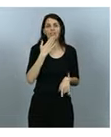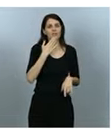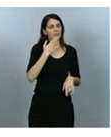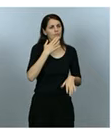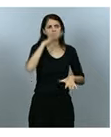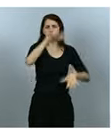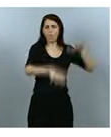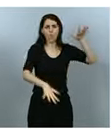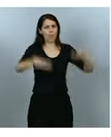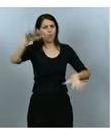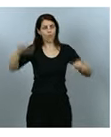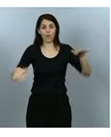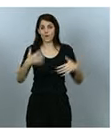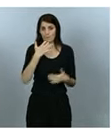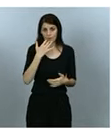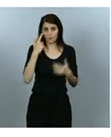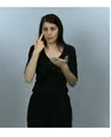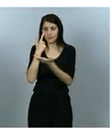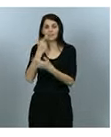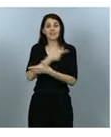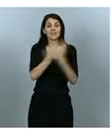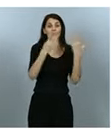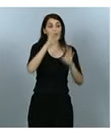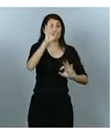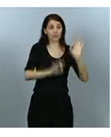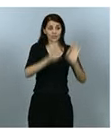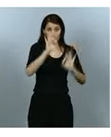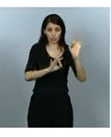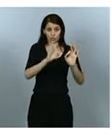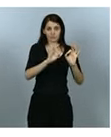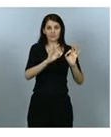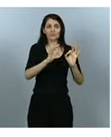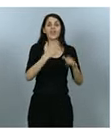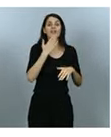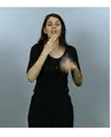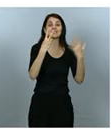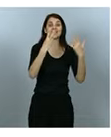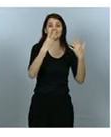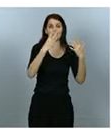un 19% de letalidad en personas de 70 años o más y tenemos un